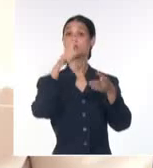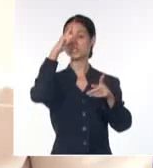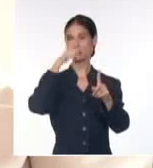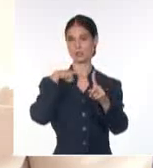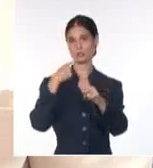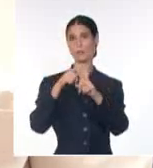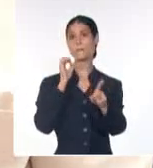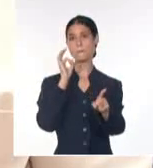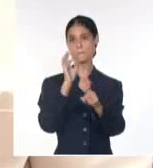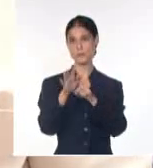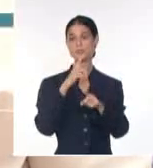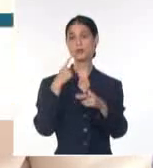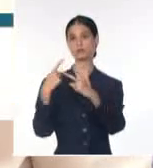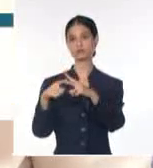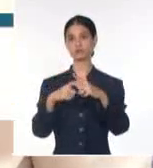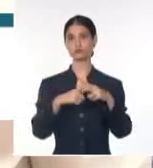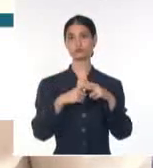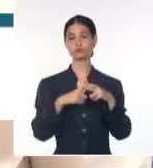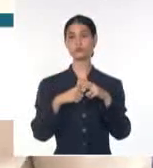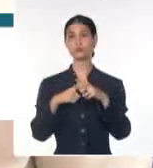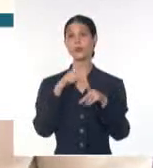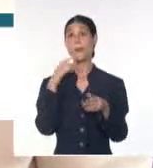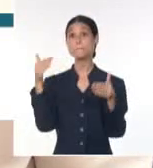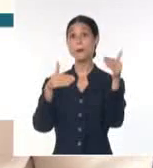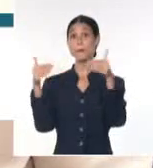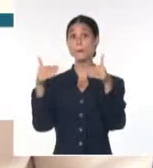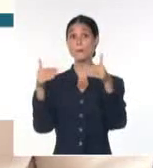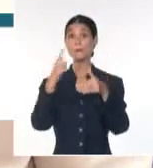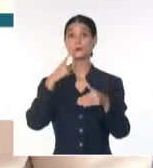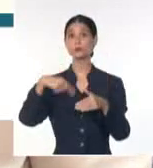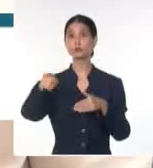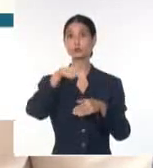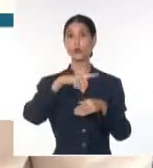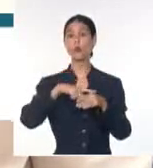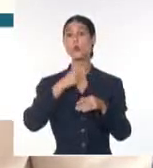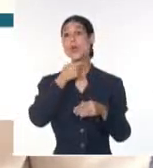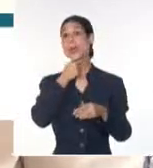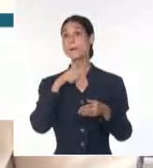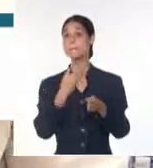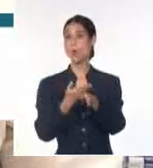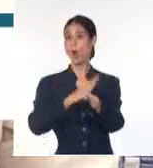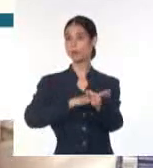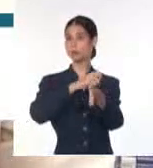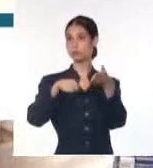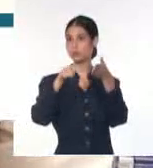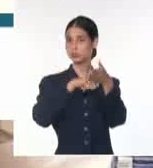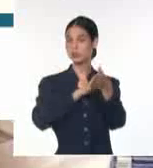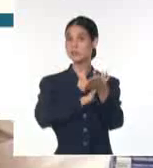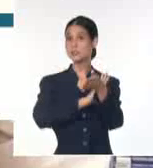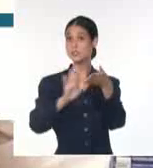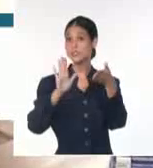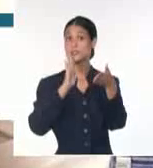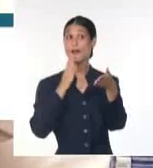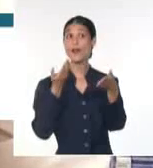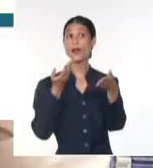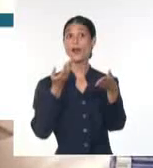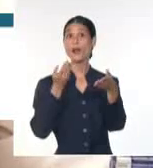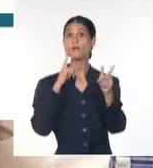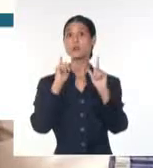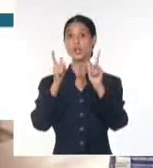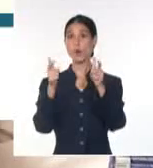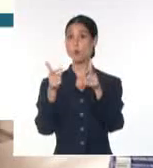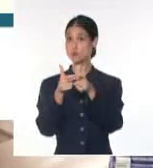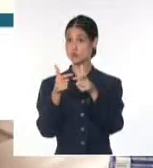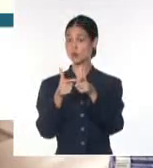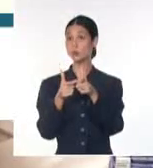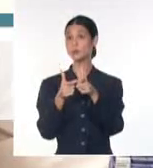la participación nuestra planificada en la mayor cantidad de rendiciones de cuenta, pero